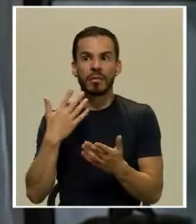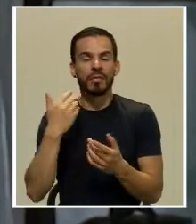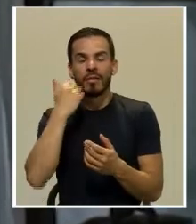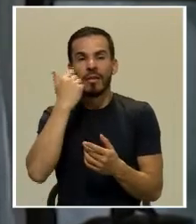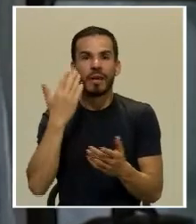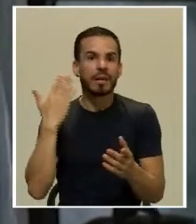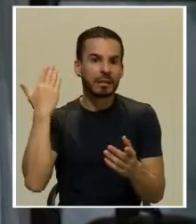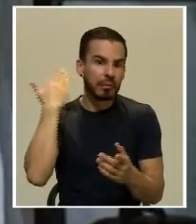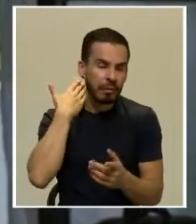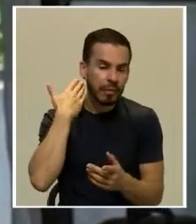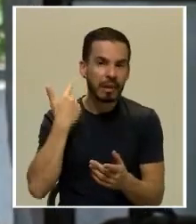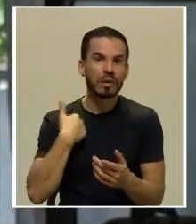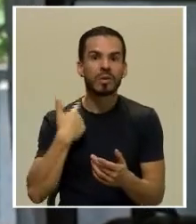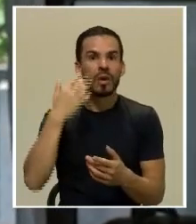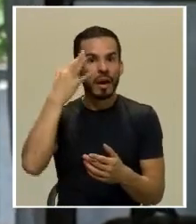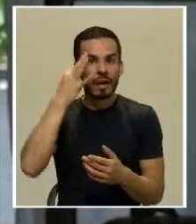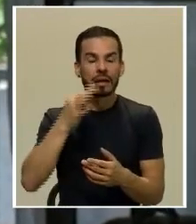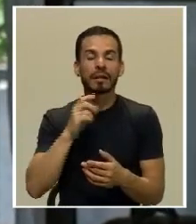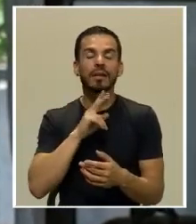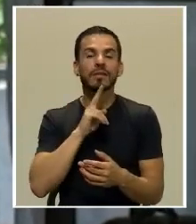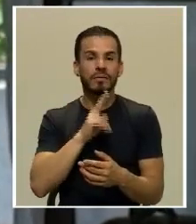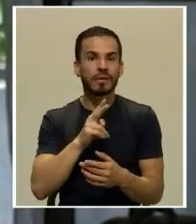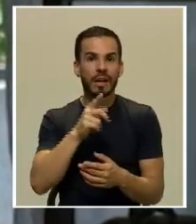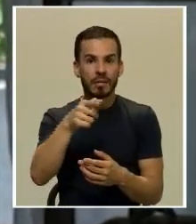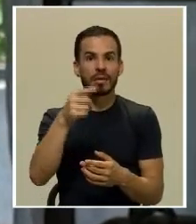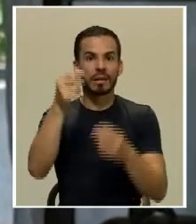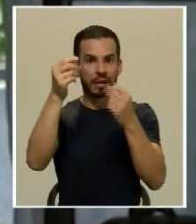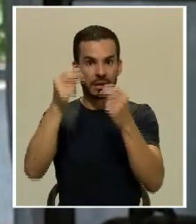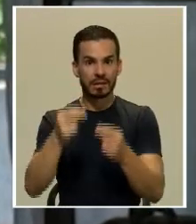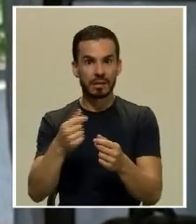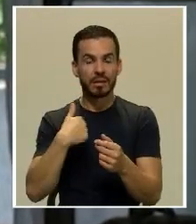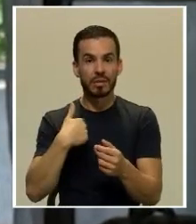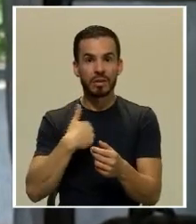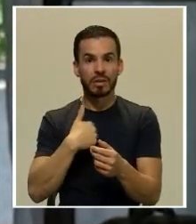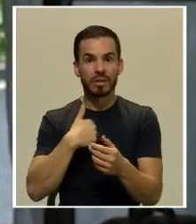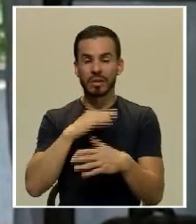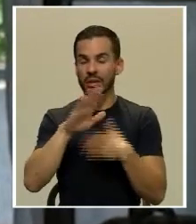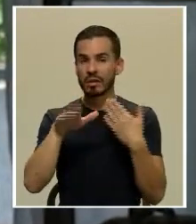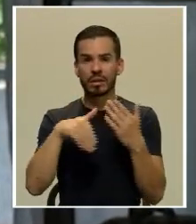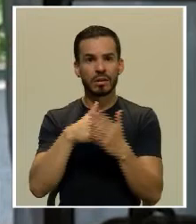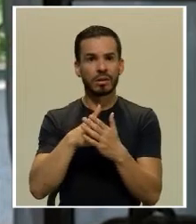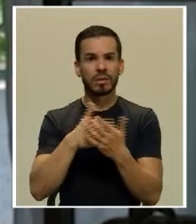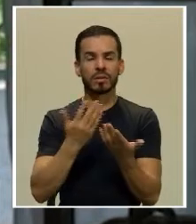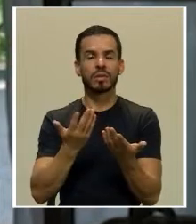fácil y yo creí que realmente era de Hacienda, ¿verdad? Porque se tenían todo,